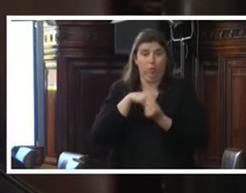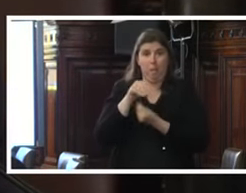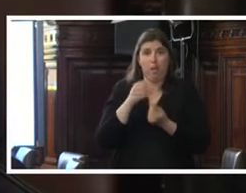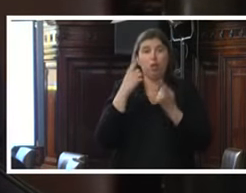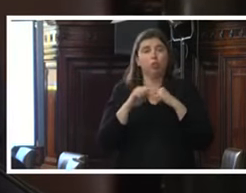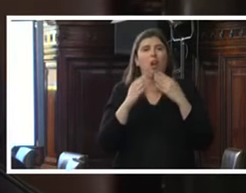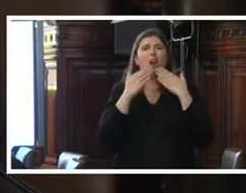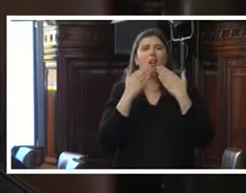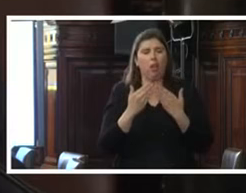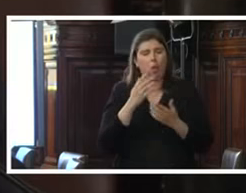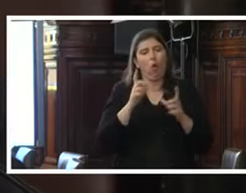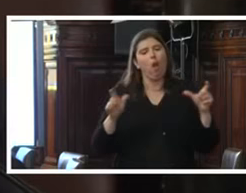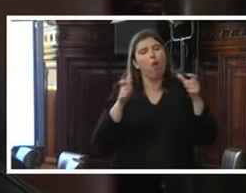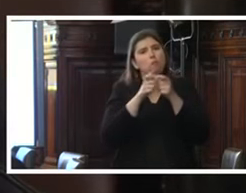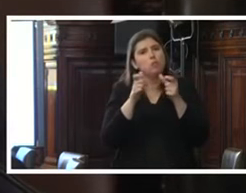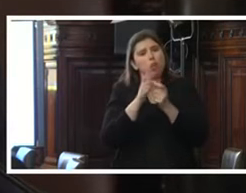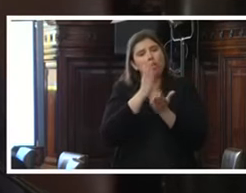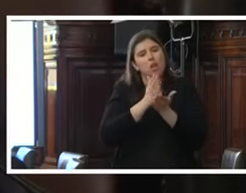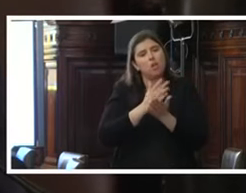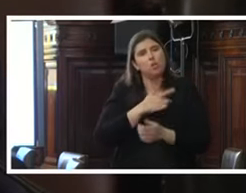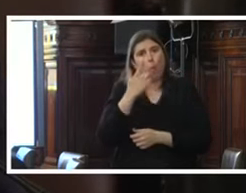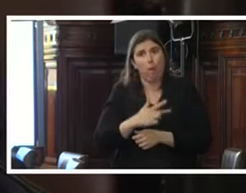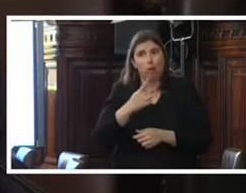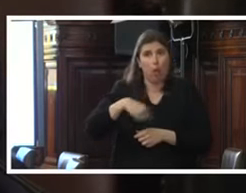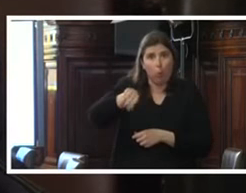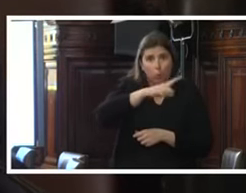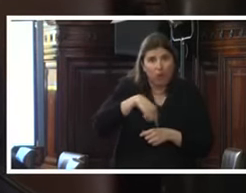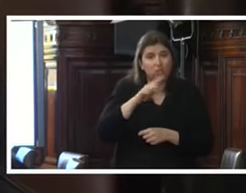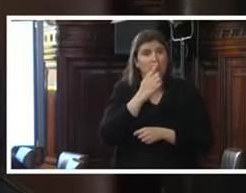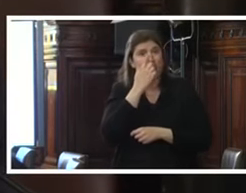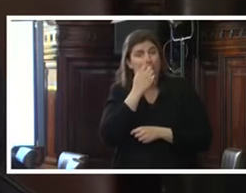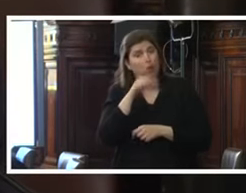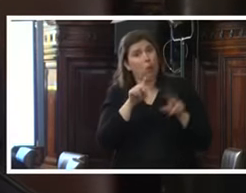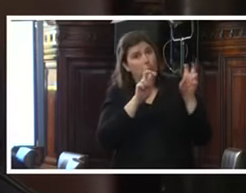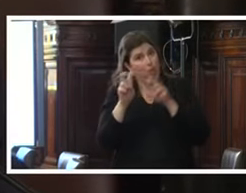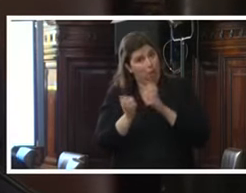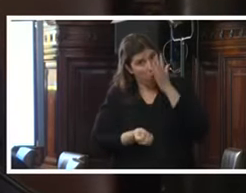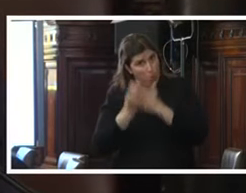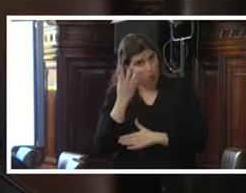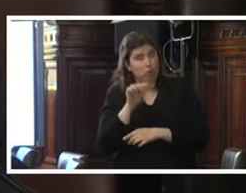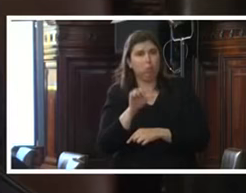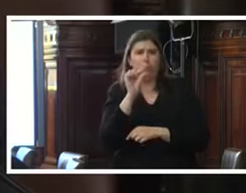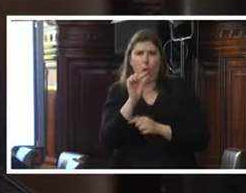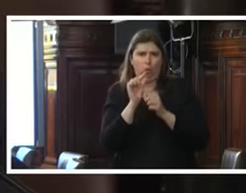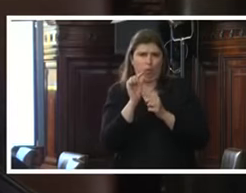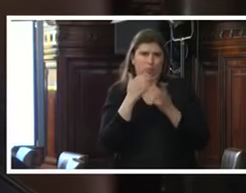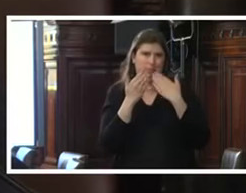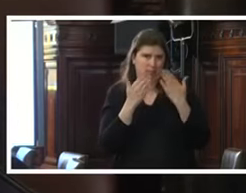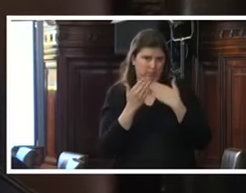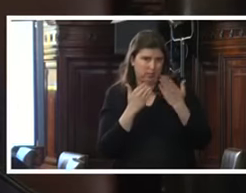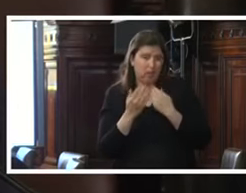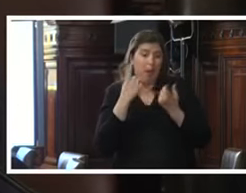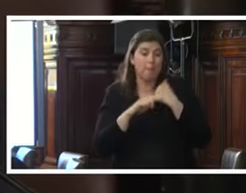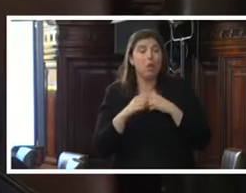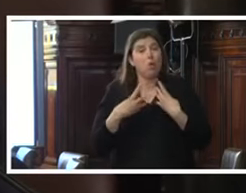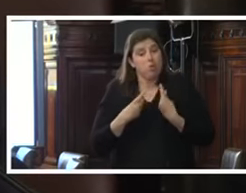interamericana de derechos humanos y a ustedes comisionados y comisionadas el interés es un tema innovador y del cual muy poco se ha hablado sin embargo estamos seguras que